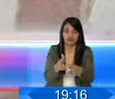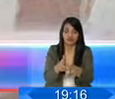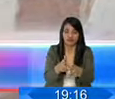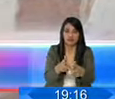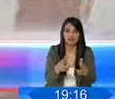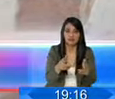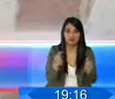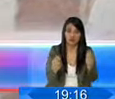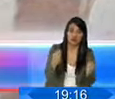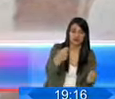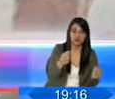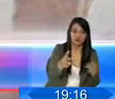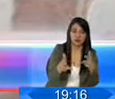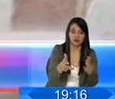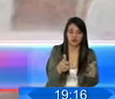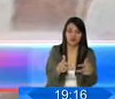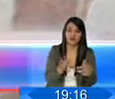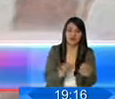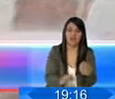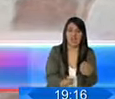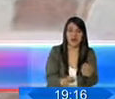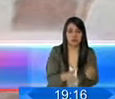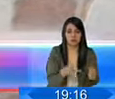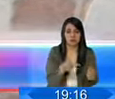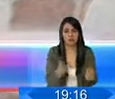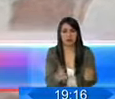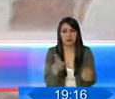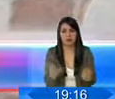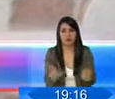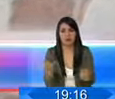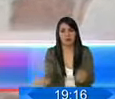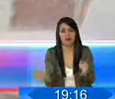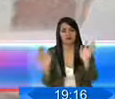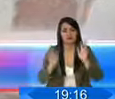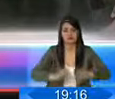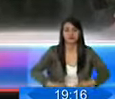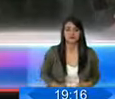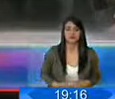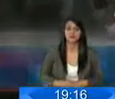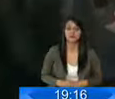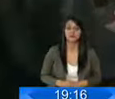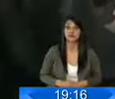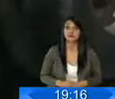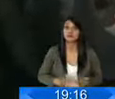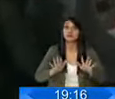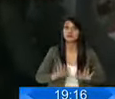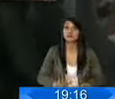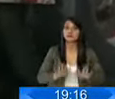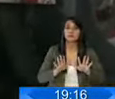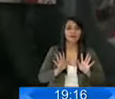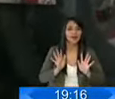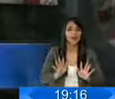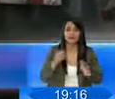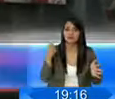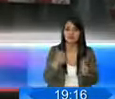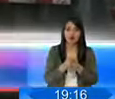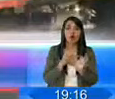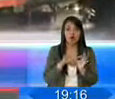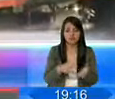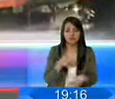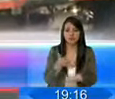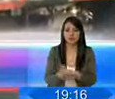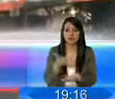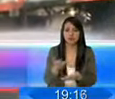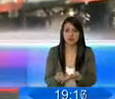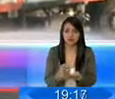o sea, por no irse encima, frenó y como venía en velocidad se volteó el camión. En este lugar son comunes de este tipo de siniestros.